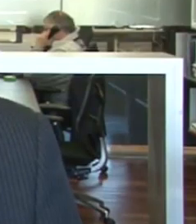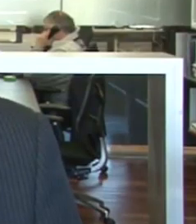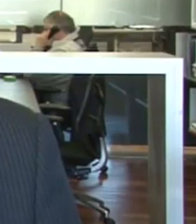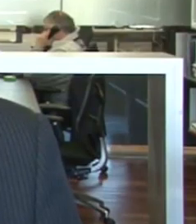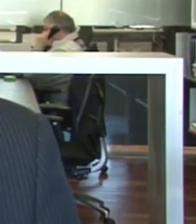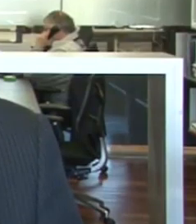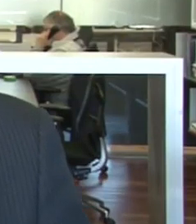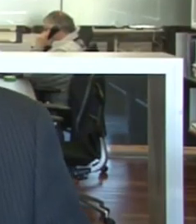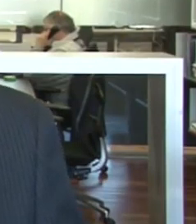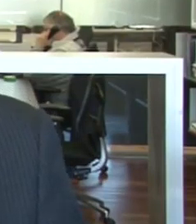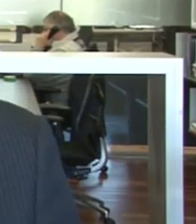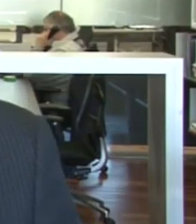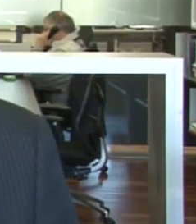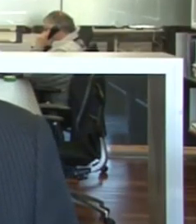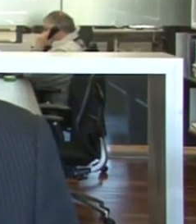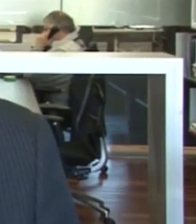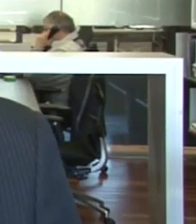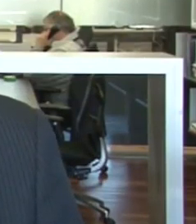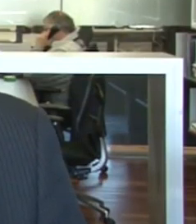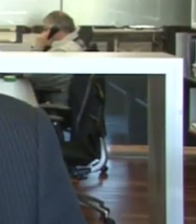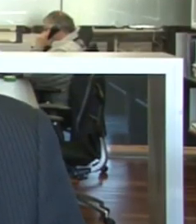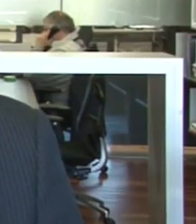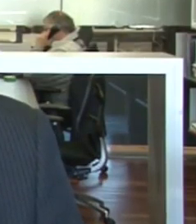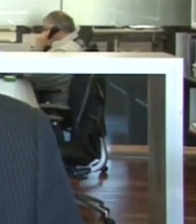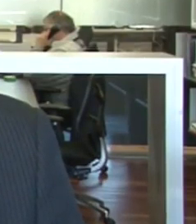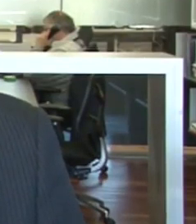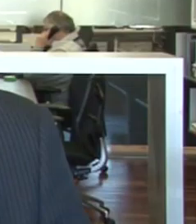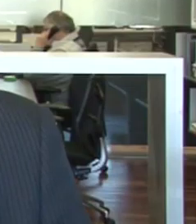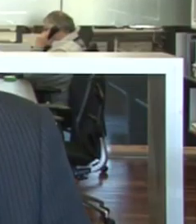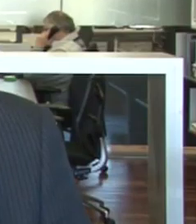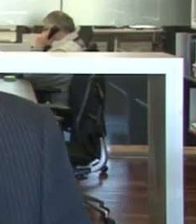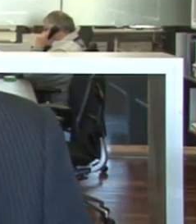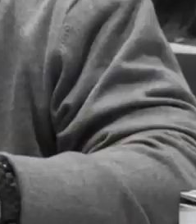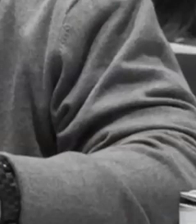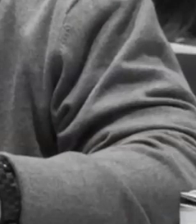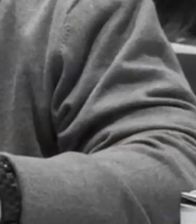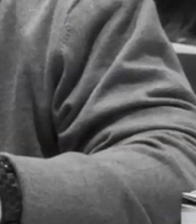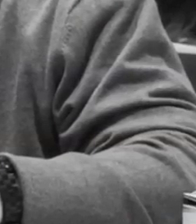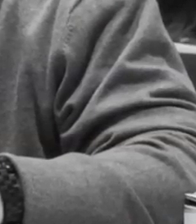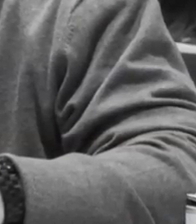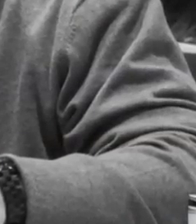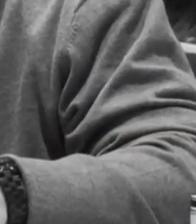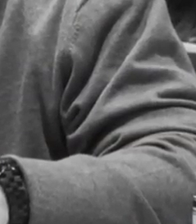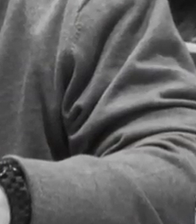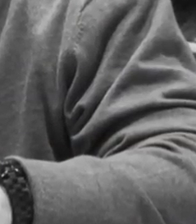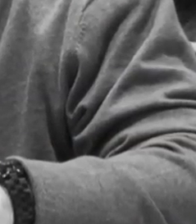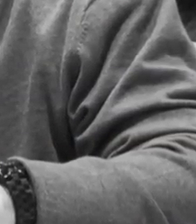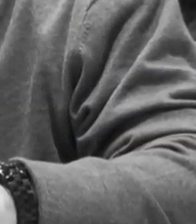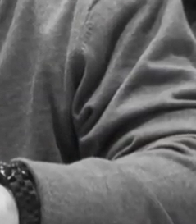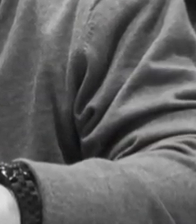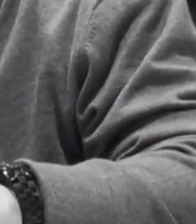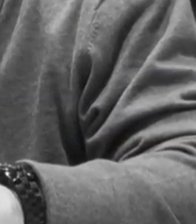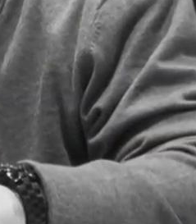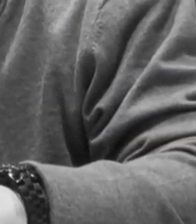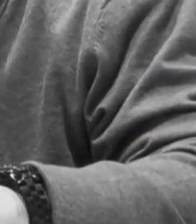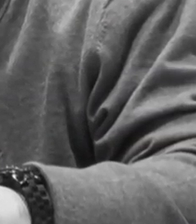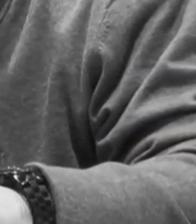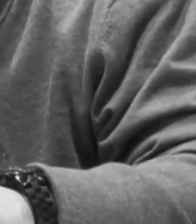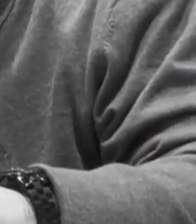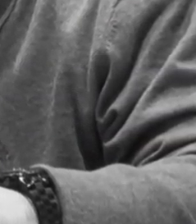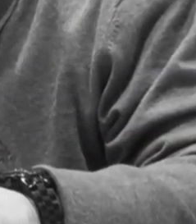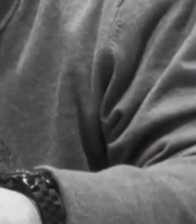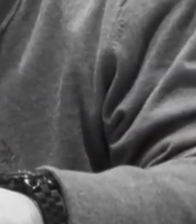biblioteca respecto de, y particularmente dentro de nuestra área, en la forma en la cual las personas con discapacidad se relacionan con el entorno, sobre